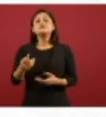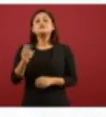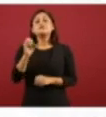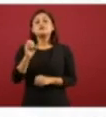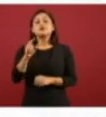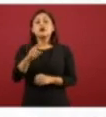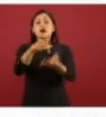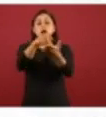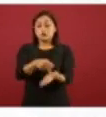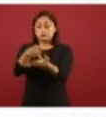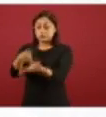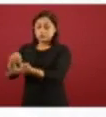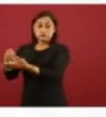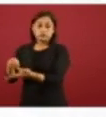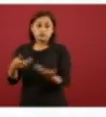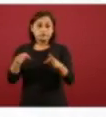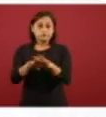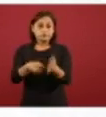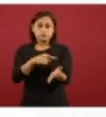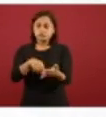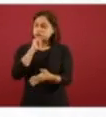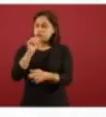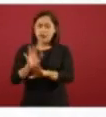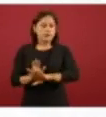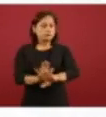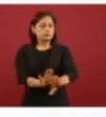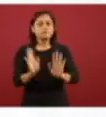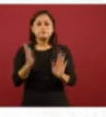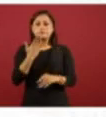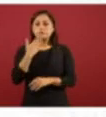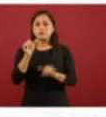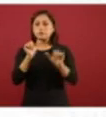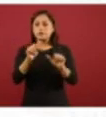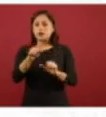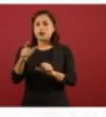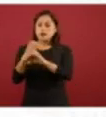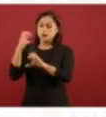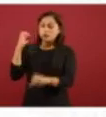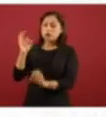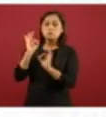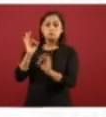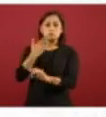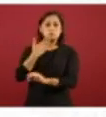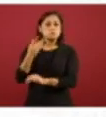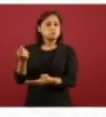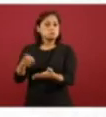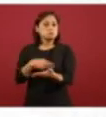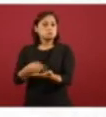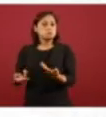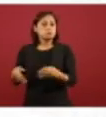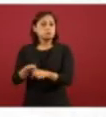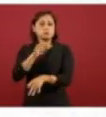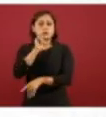básculas, cero de vehículos inmovilizados y cero de autotanques inmovilizados. Todo esto fue muy bueno. La mayoría de los problemas